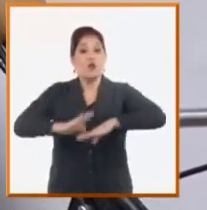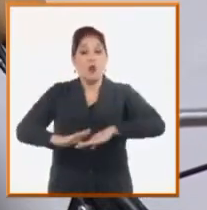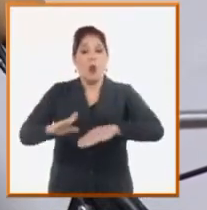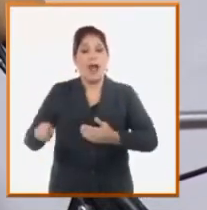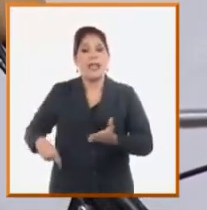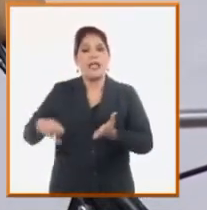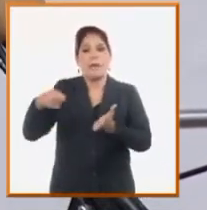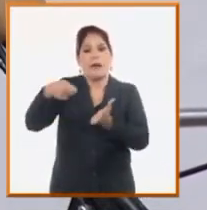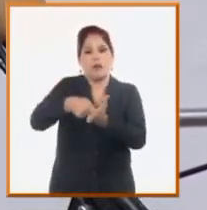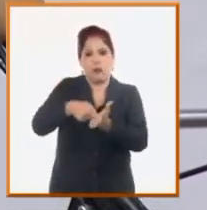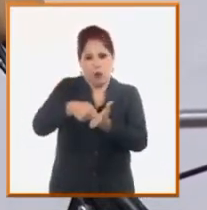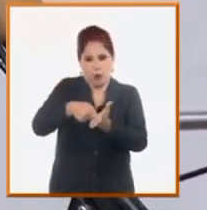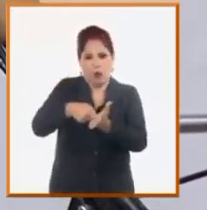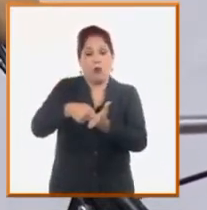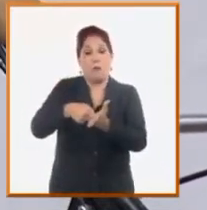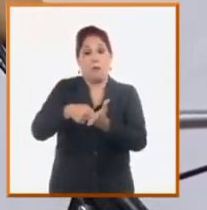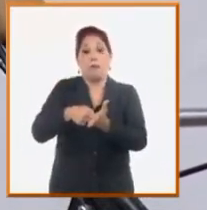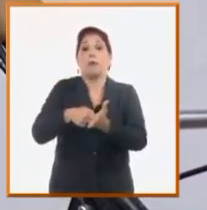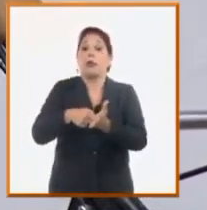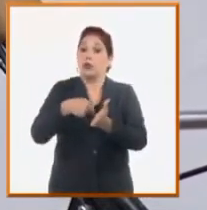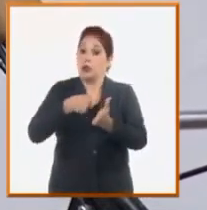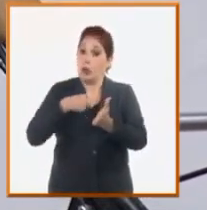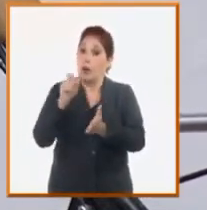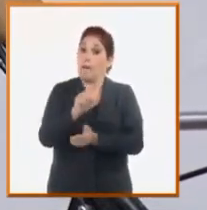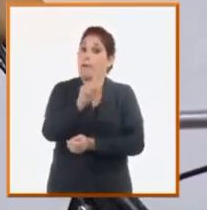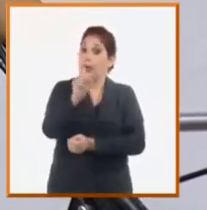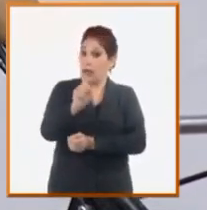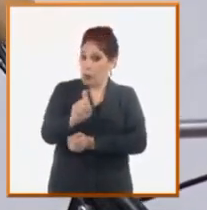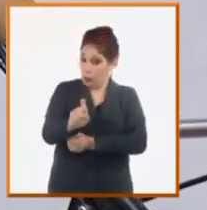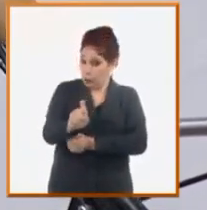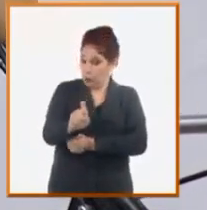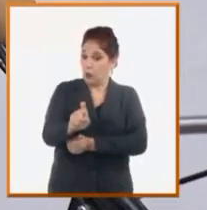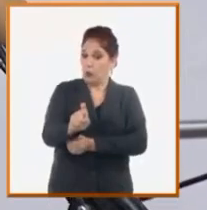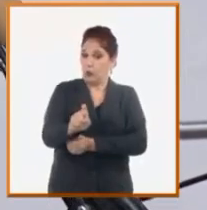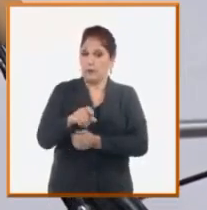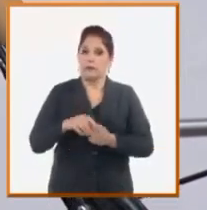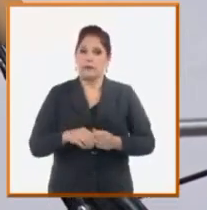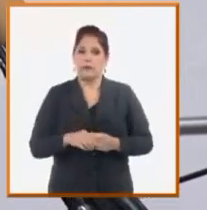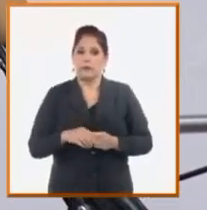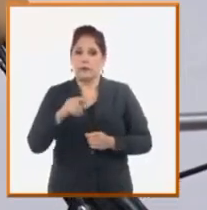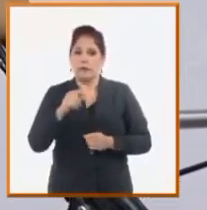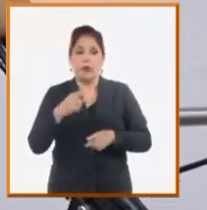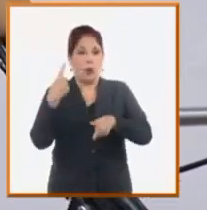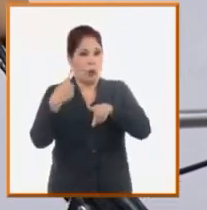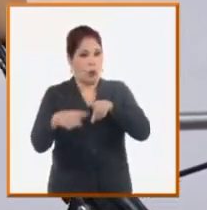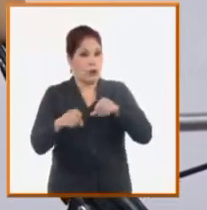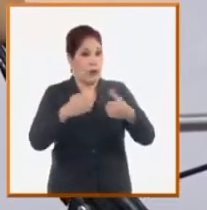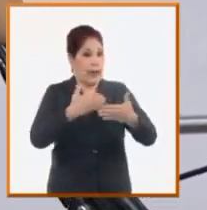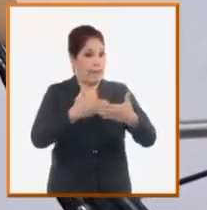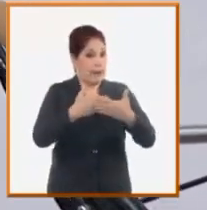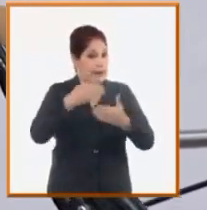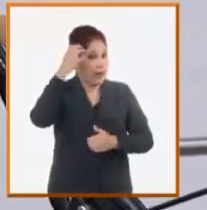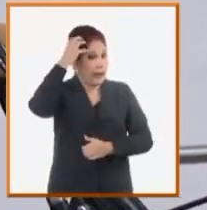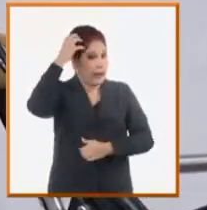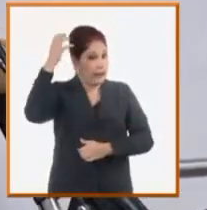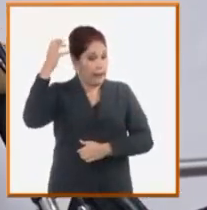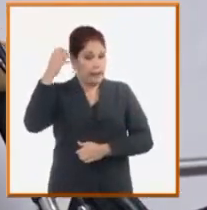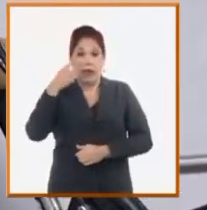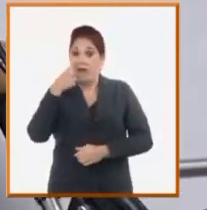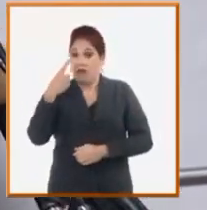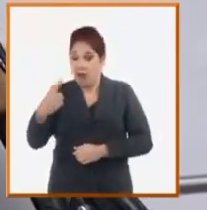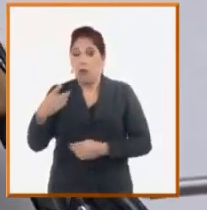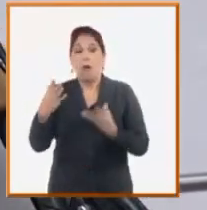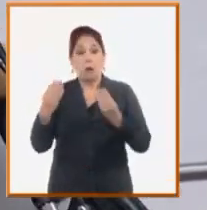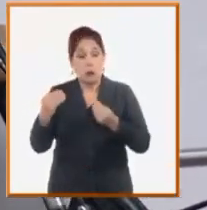inversión inicial. Ahora, eso es en el caso de los productores. Vamos a las empresas estatales y vemos que hay